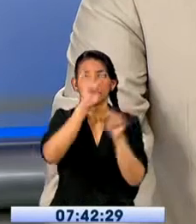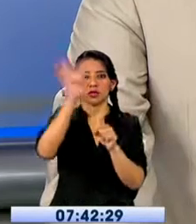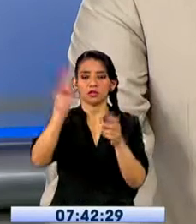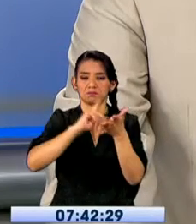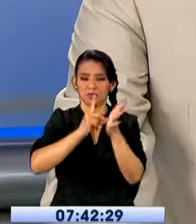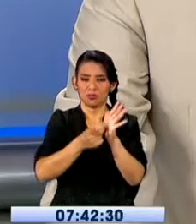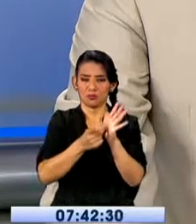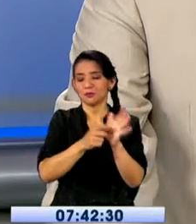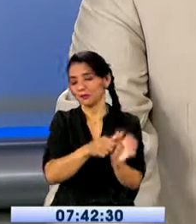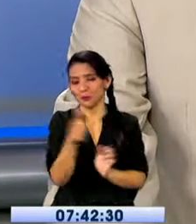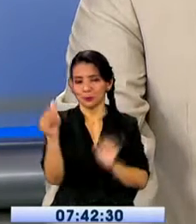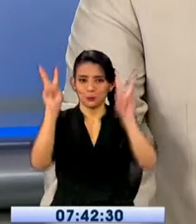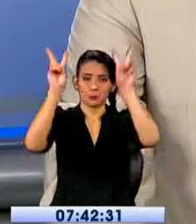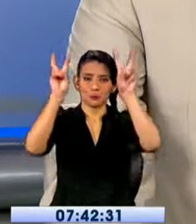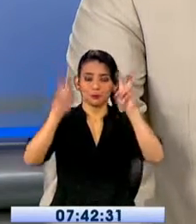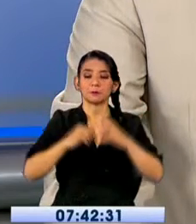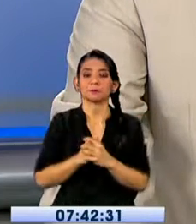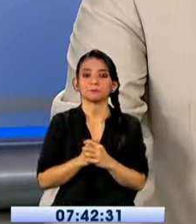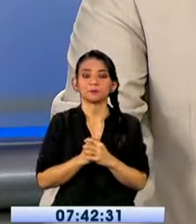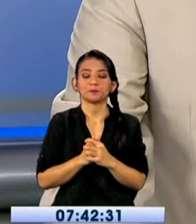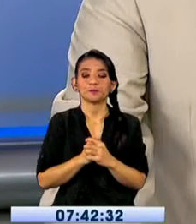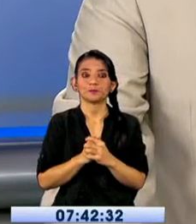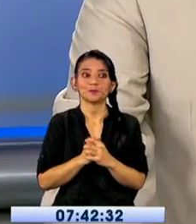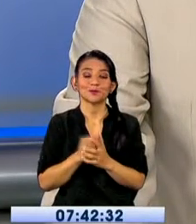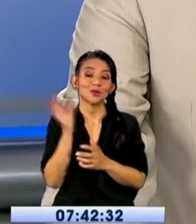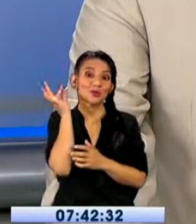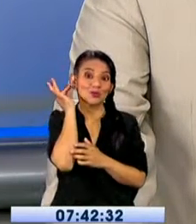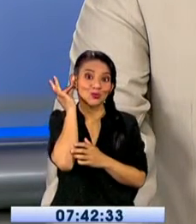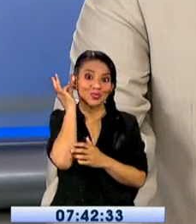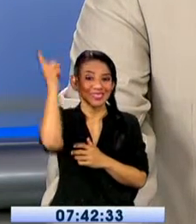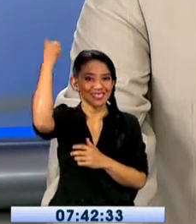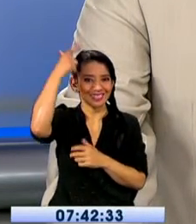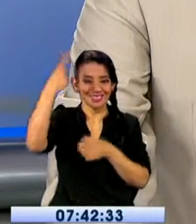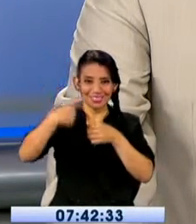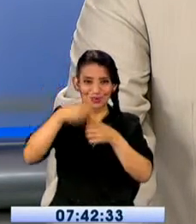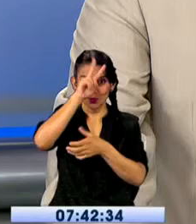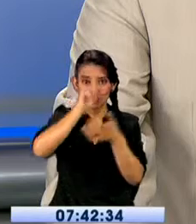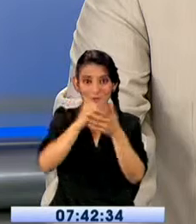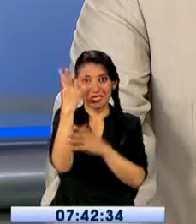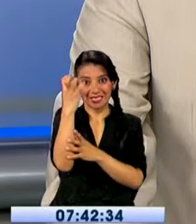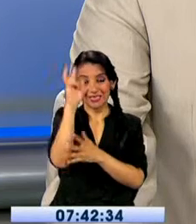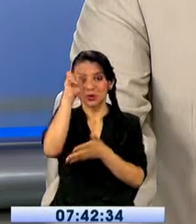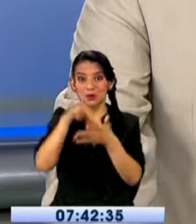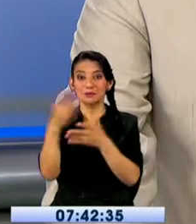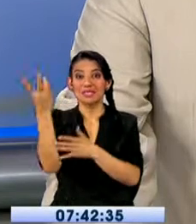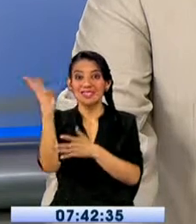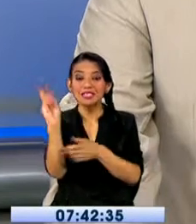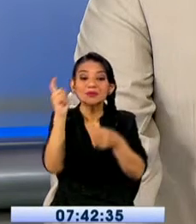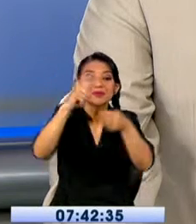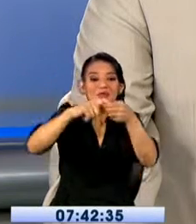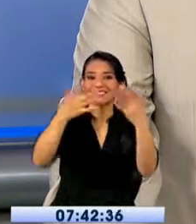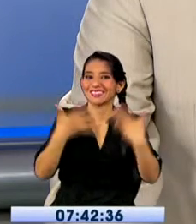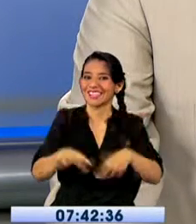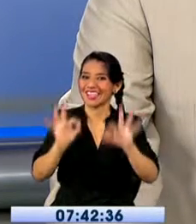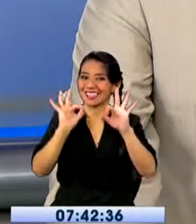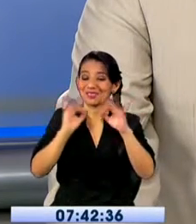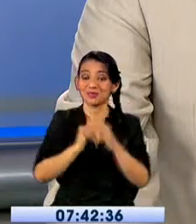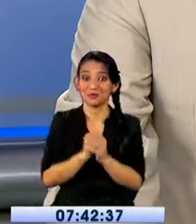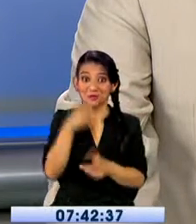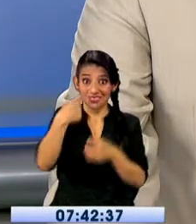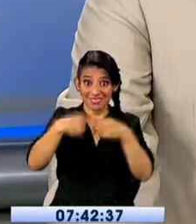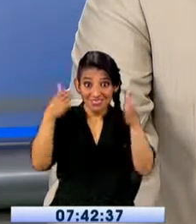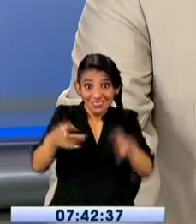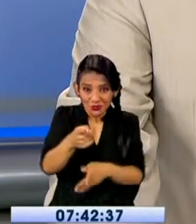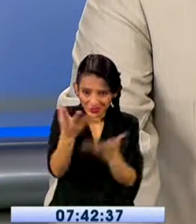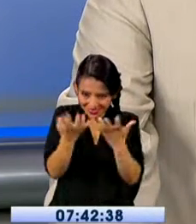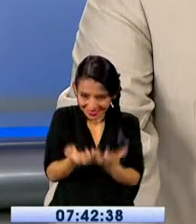7:42 PM, vamos con otro tema. Las inscripciones para la elección de Reina de Quito 2015-2016 están ya abiertas. Las quiteñas que quieran participar